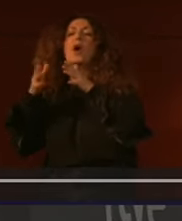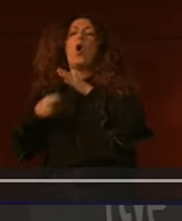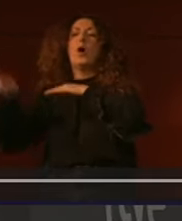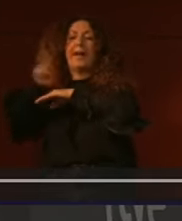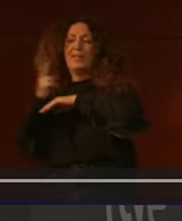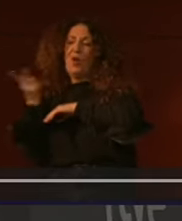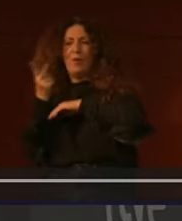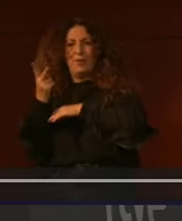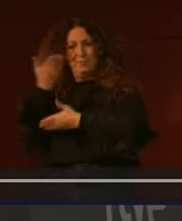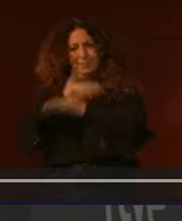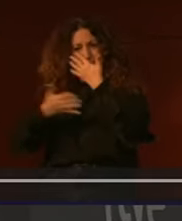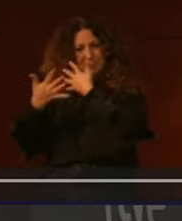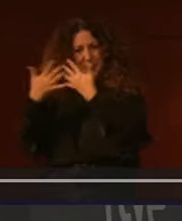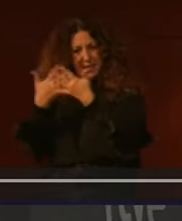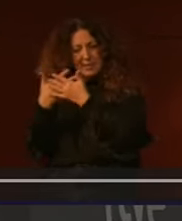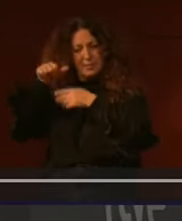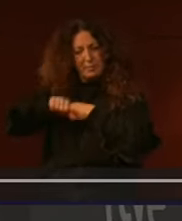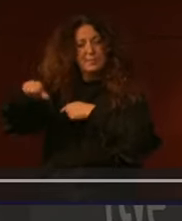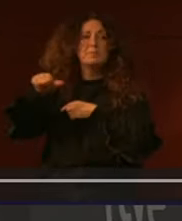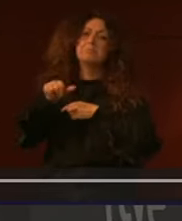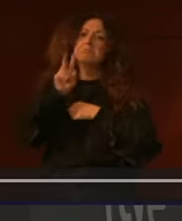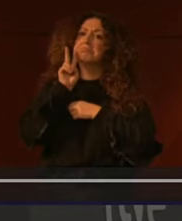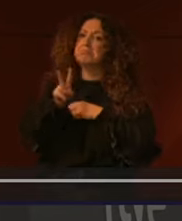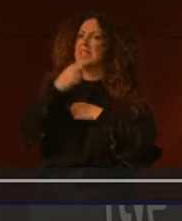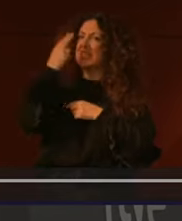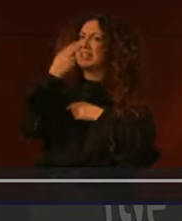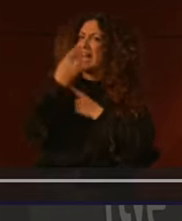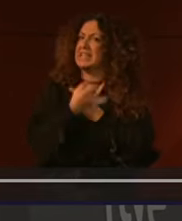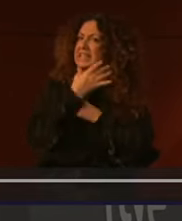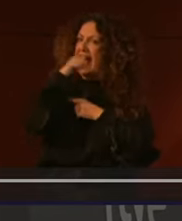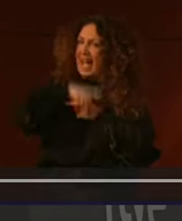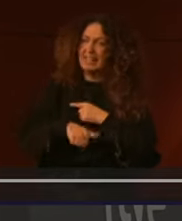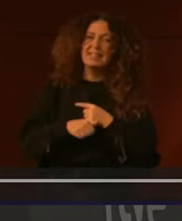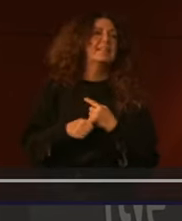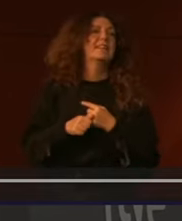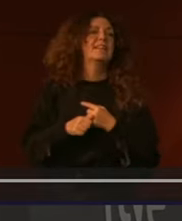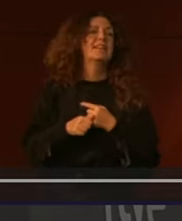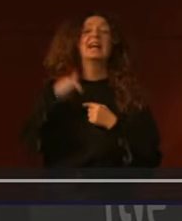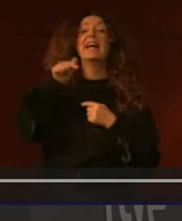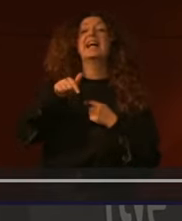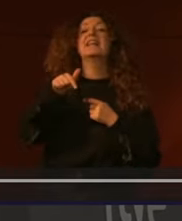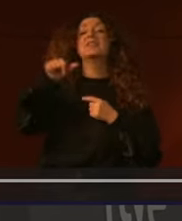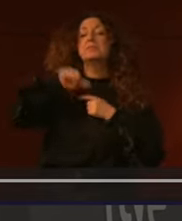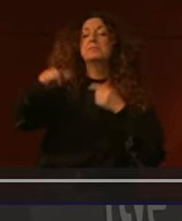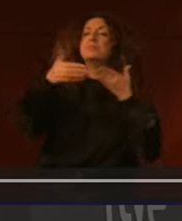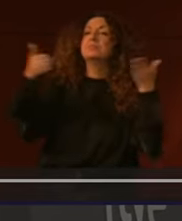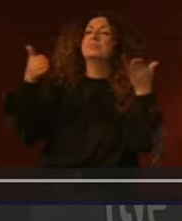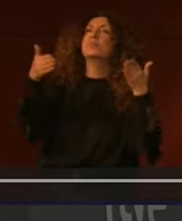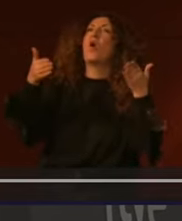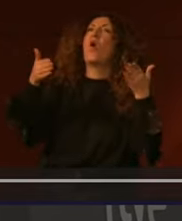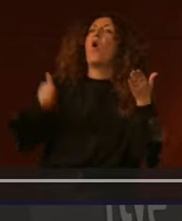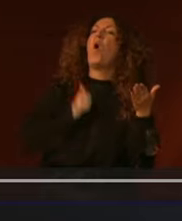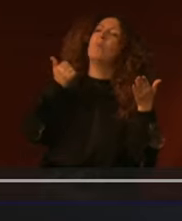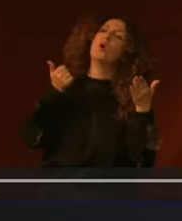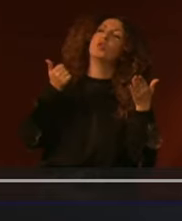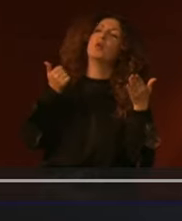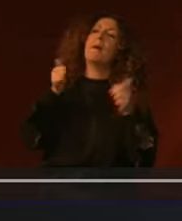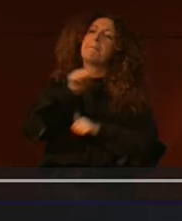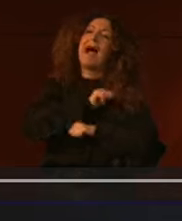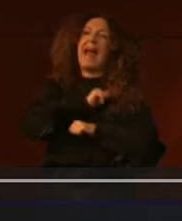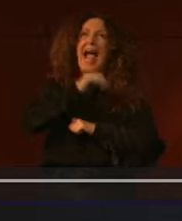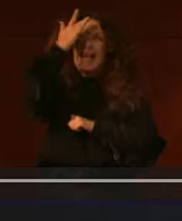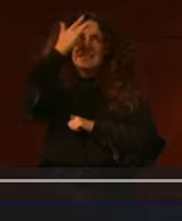una propuesta interesante, teniendo en cuenta además que se abre una oportunidad para la esperanza.